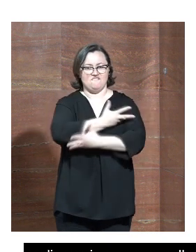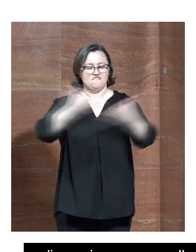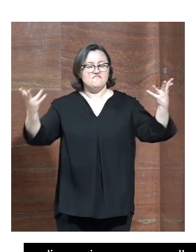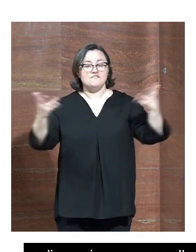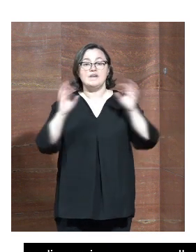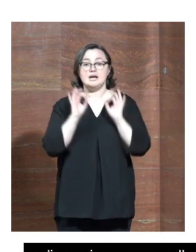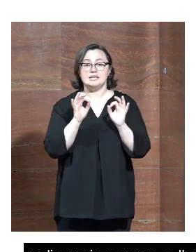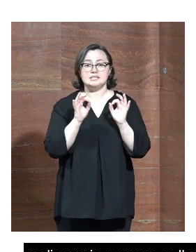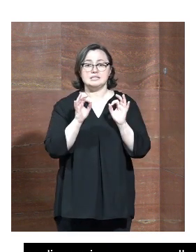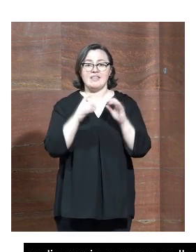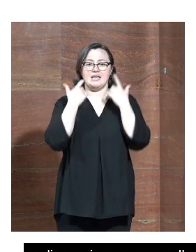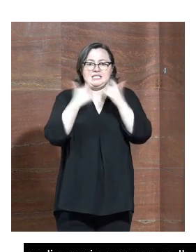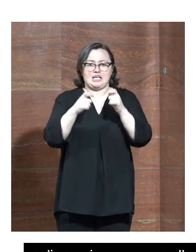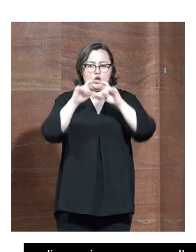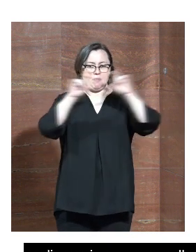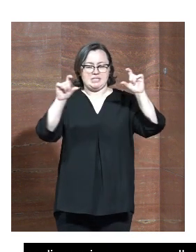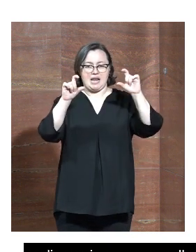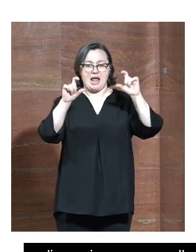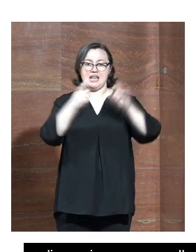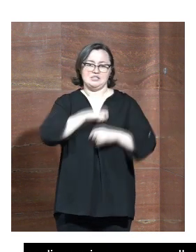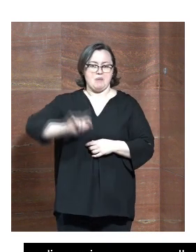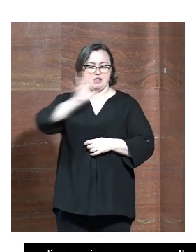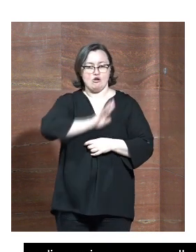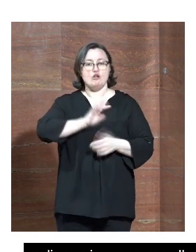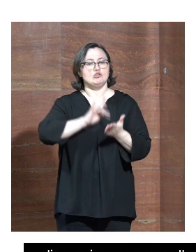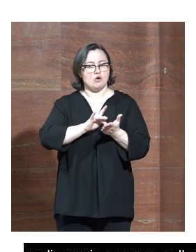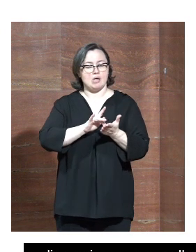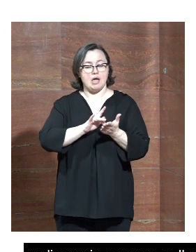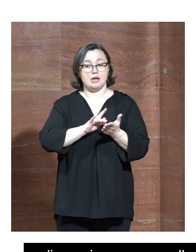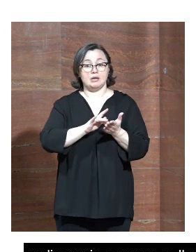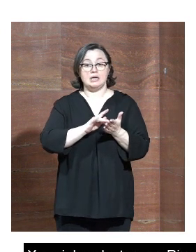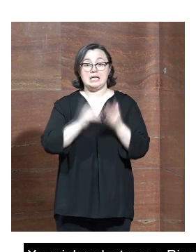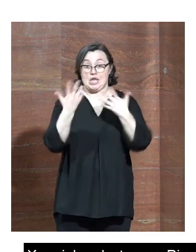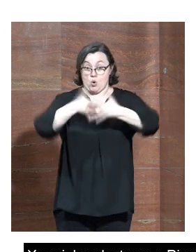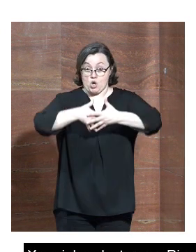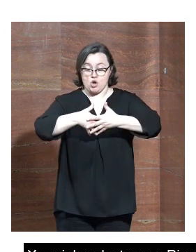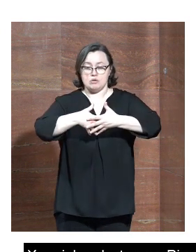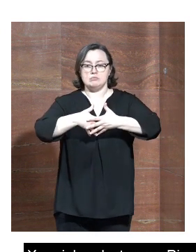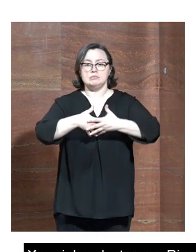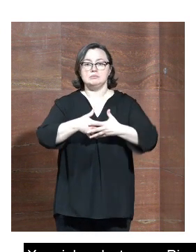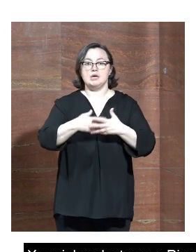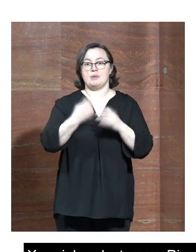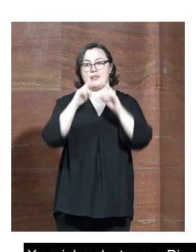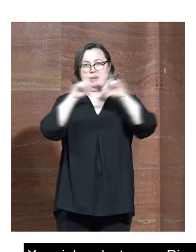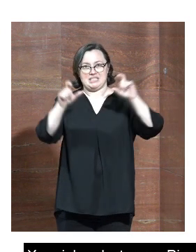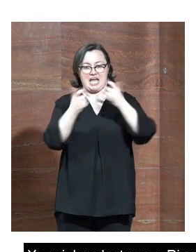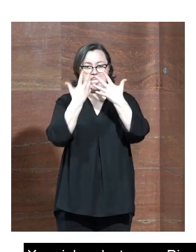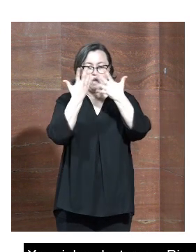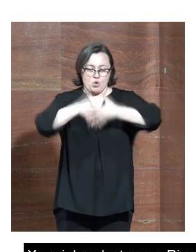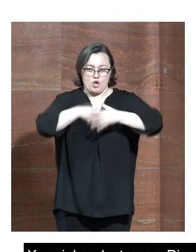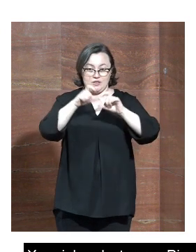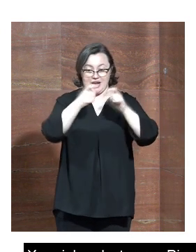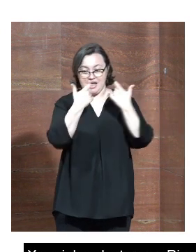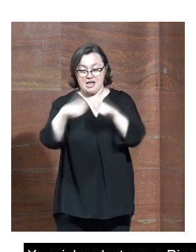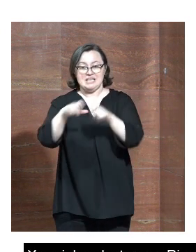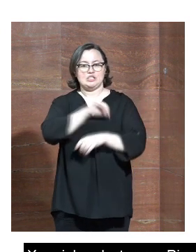corporaciones del sector empresarial español, de Ilunion, en una de las empresas de Ilunion, y ahora trabaja